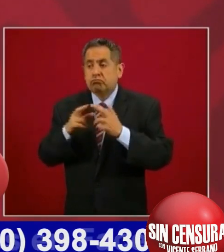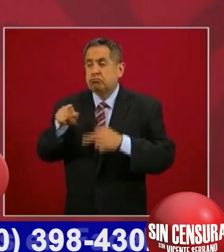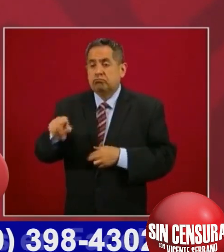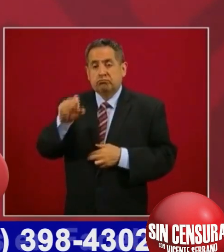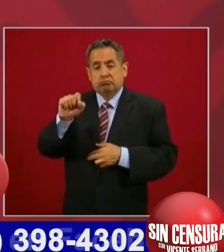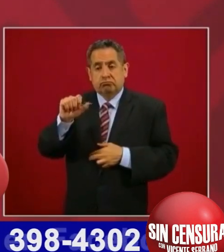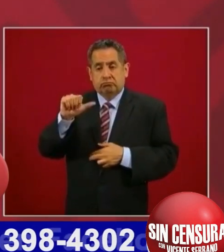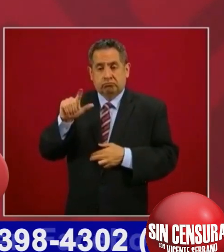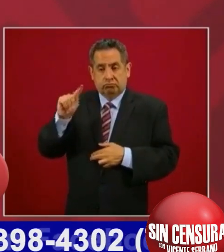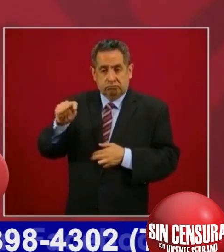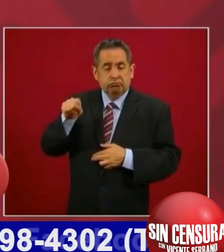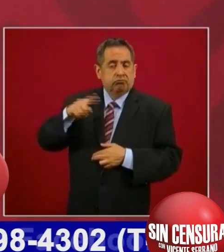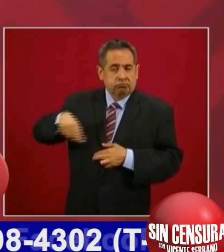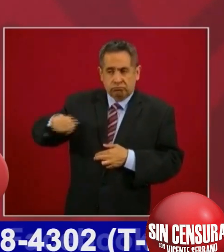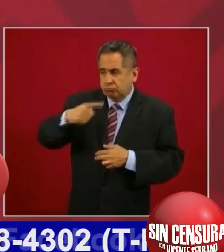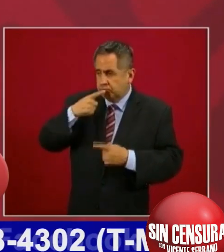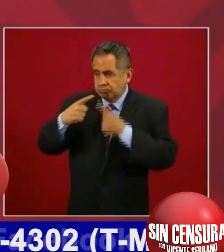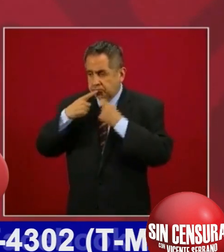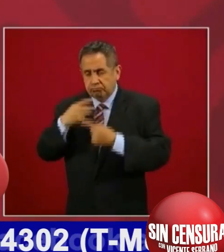SAT, con los integrantes